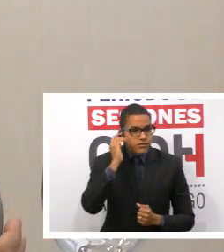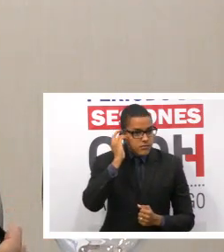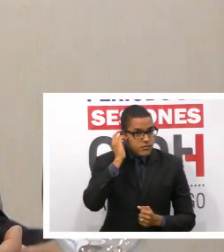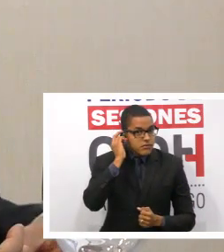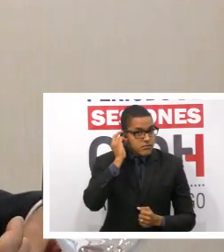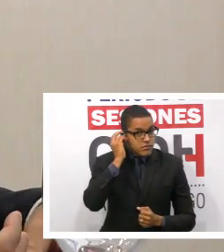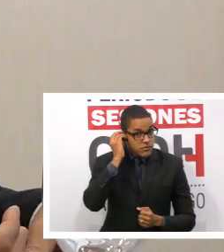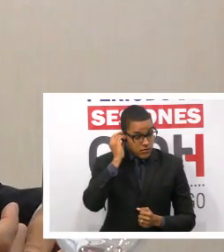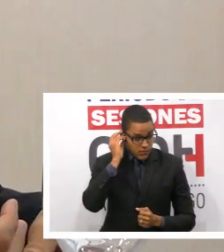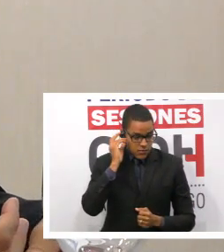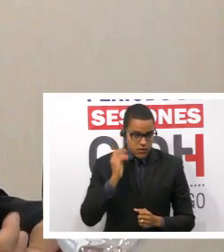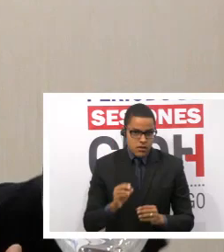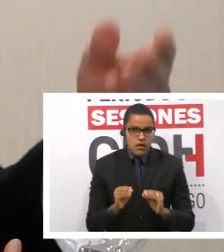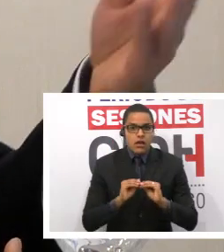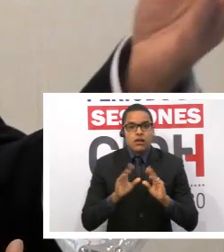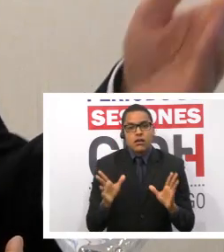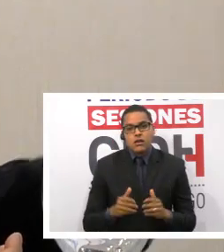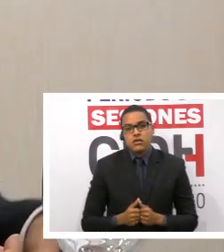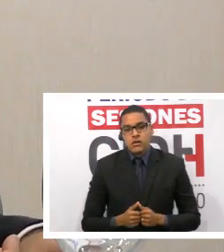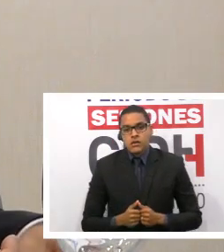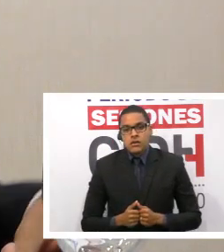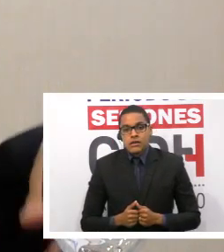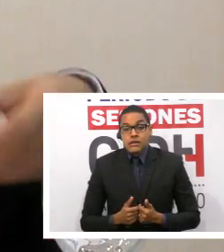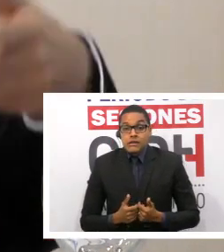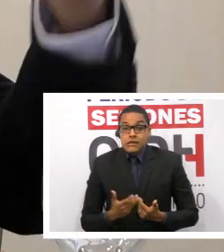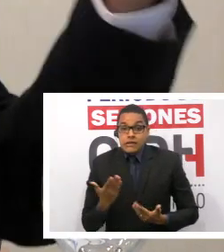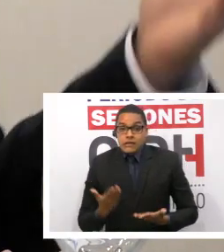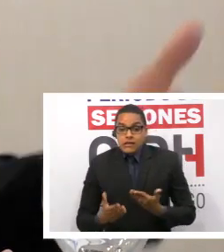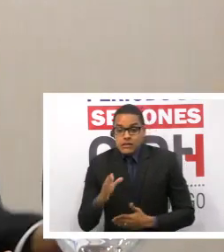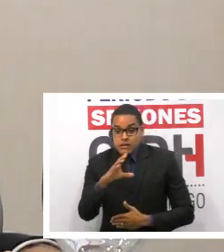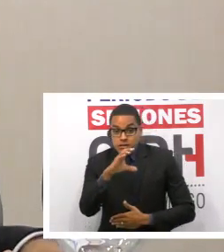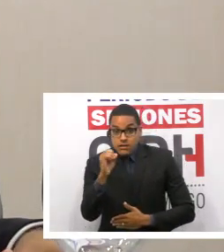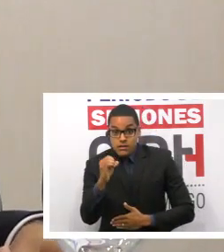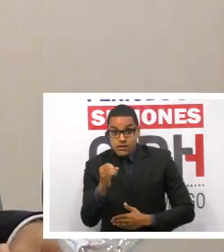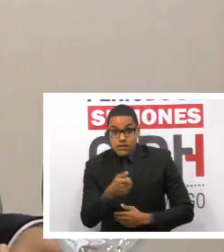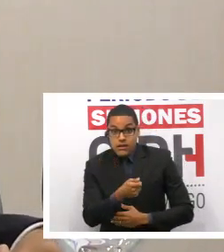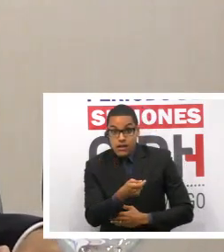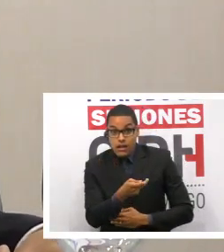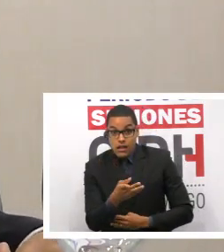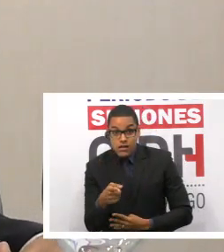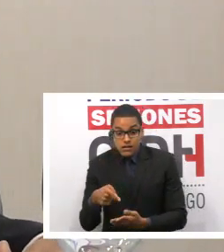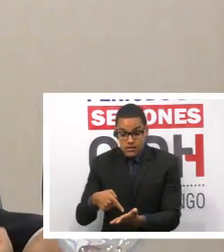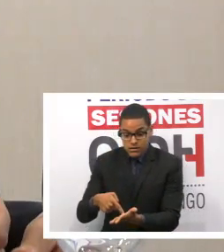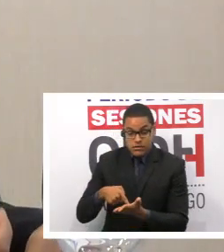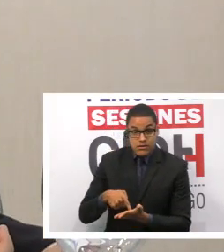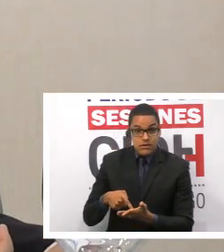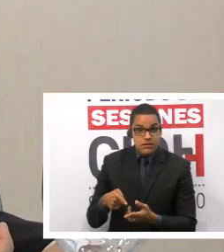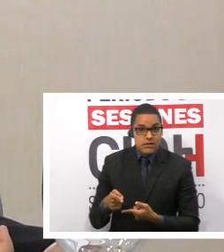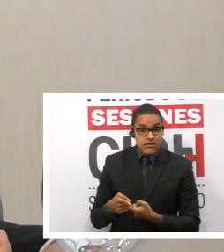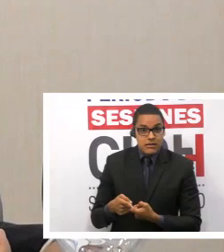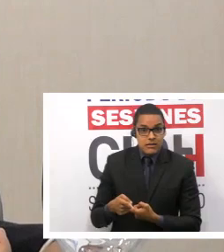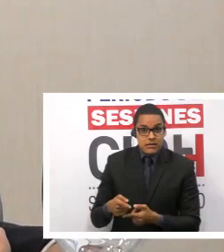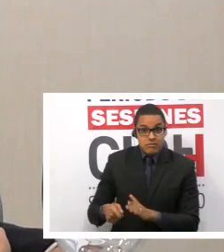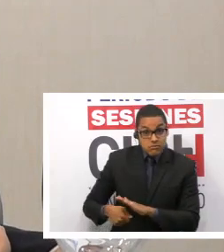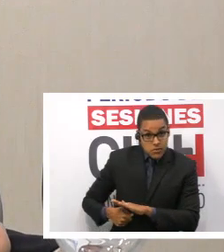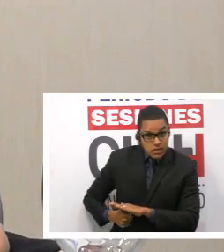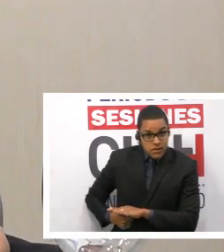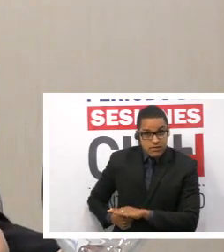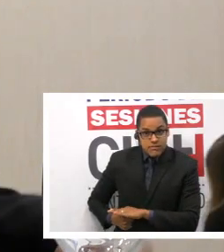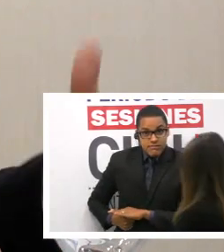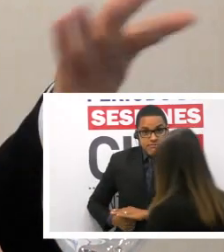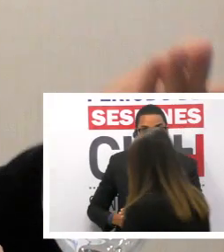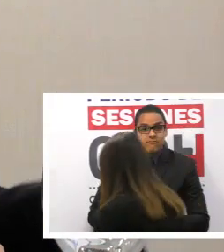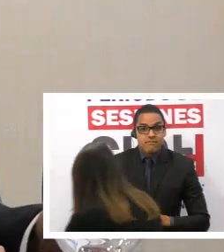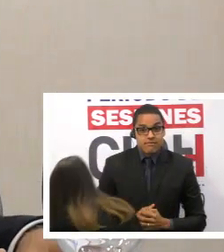tributarios especiales hay evasión de impuestos y empresas que hoy con los mecanismos transnacionales evaden y eluden impuestos una manera